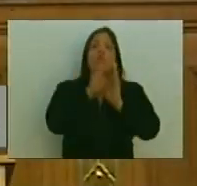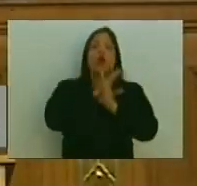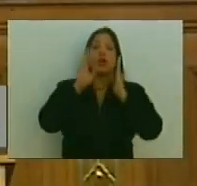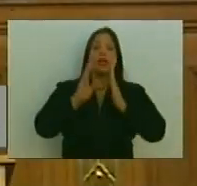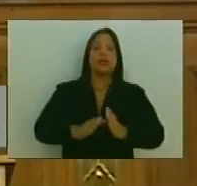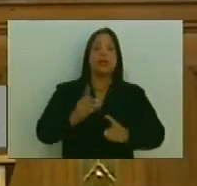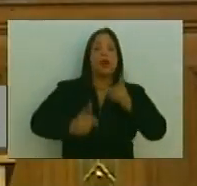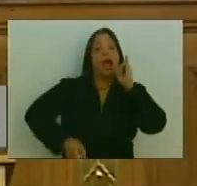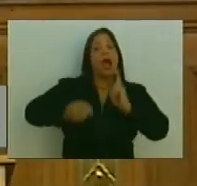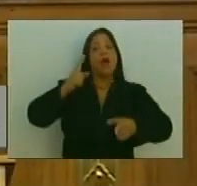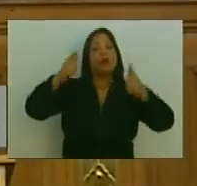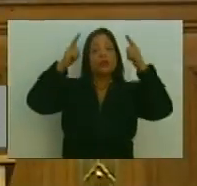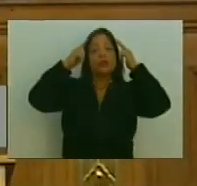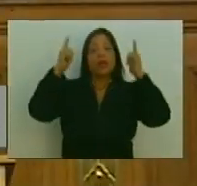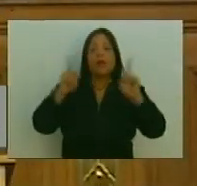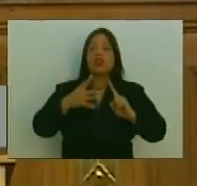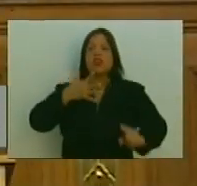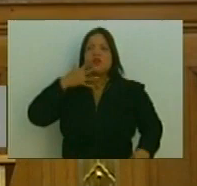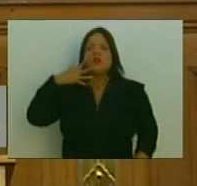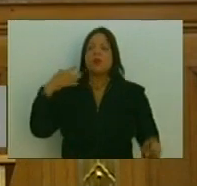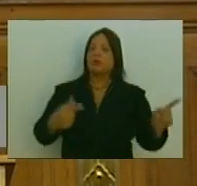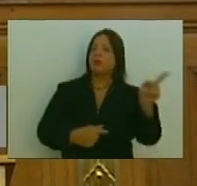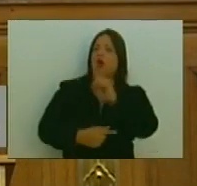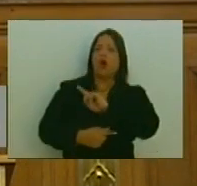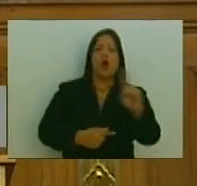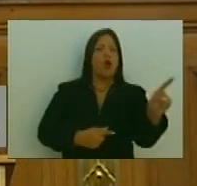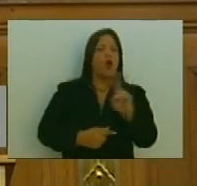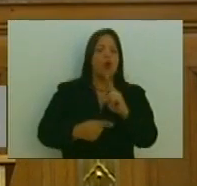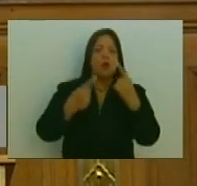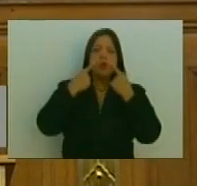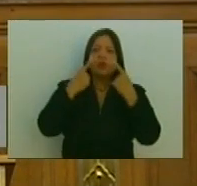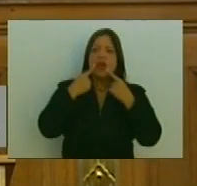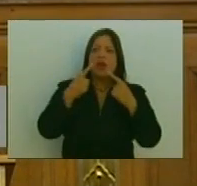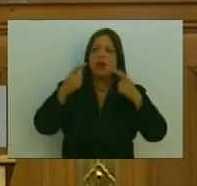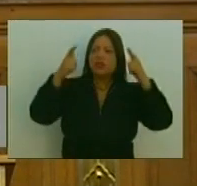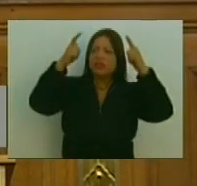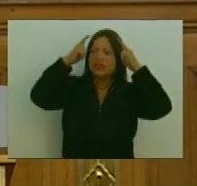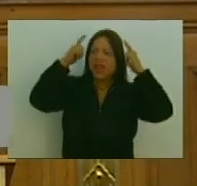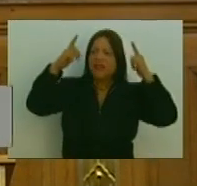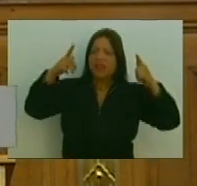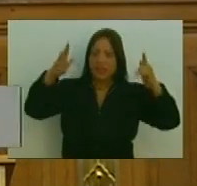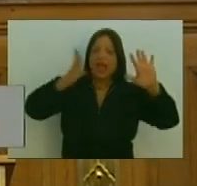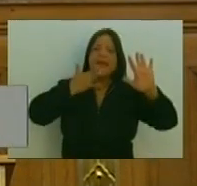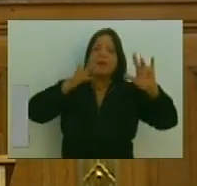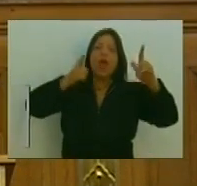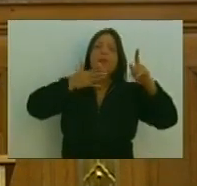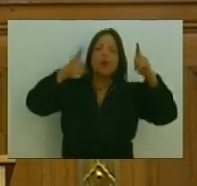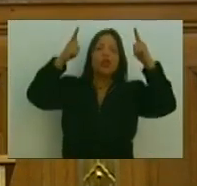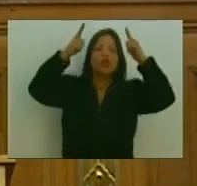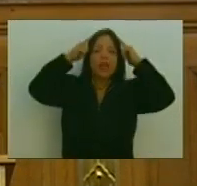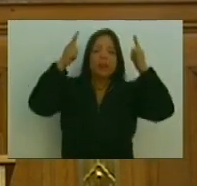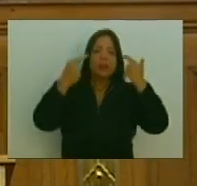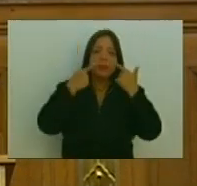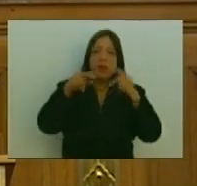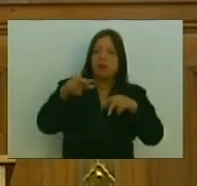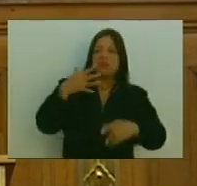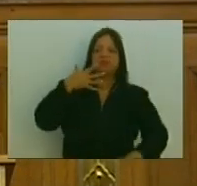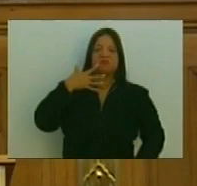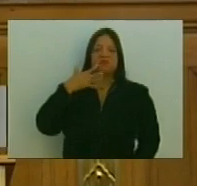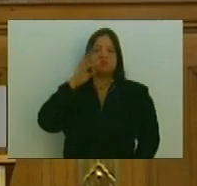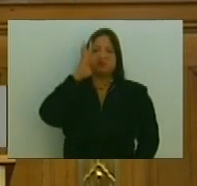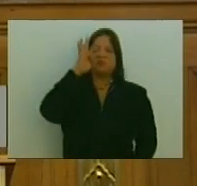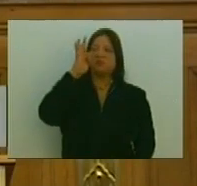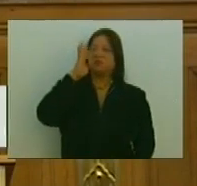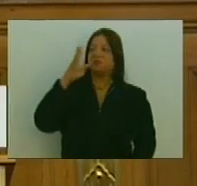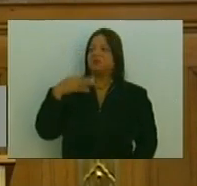que por ende somos chavistas, no somos soberbios. Mire, si usted ve un chavista, ¿verdad? Viendo lo demás por encima del hombro. Si